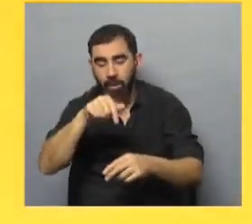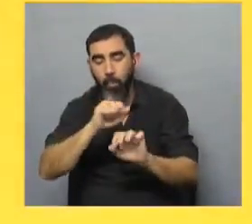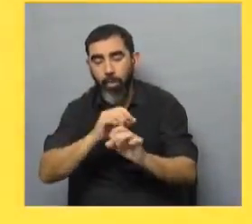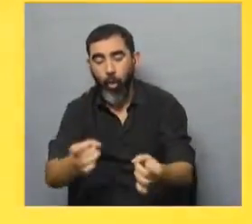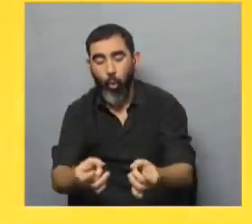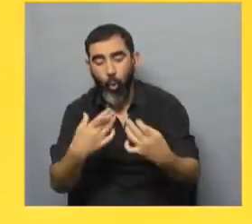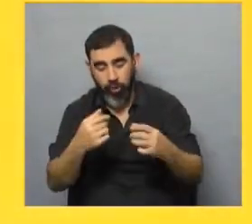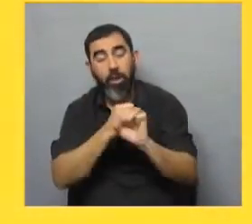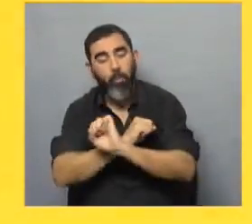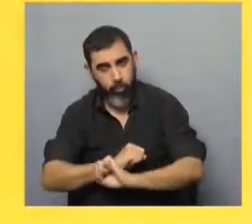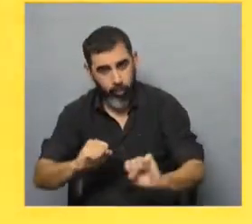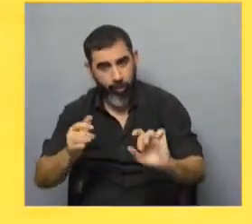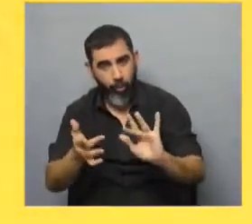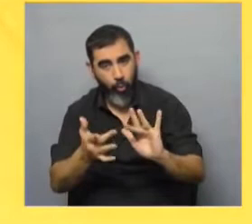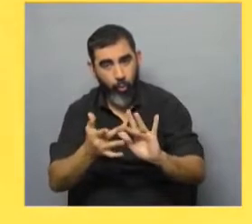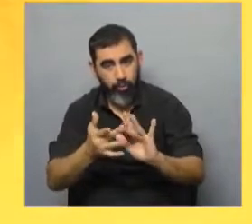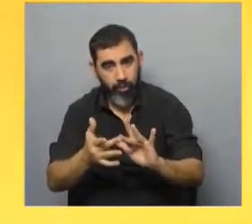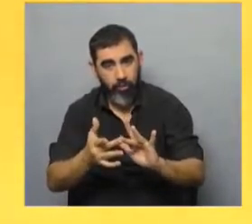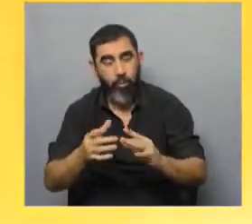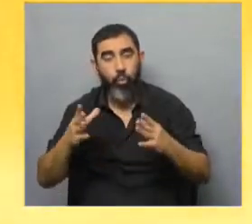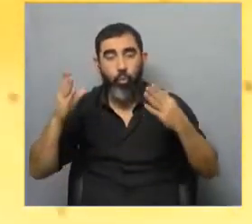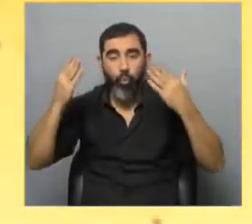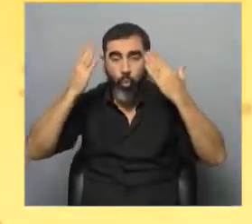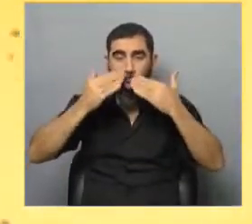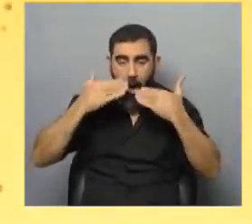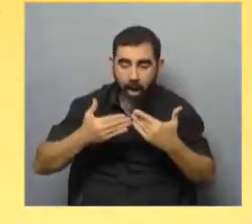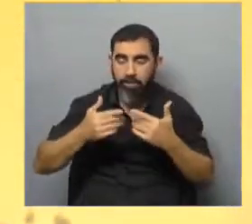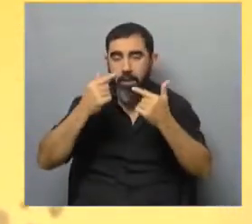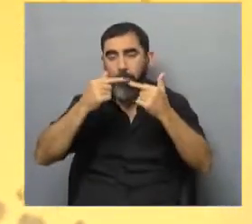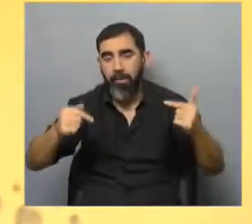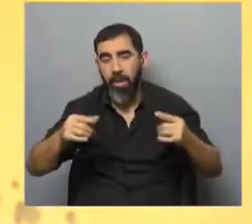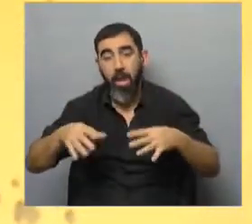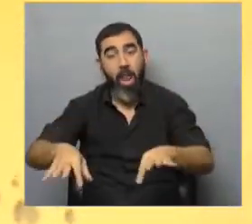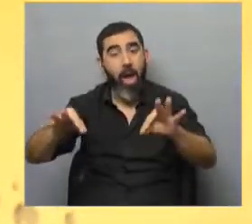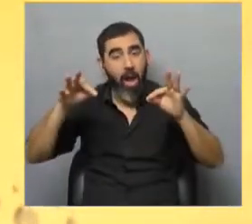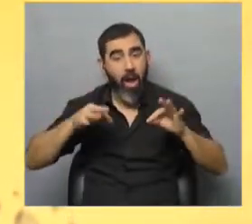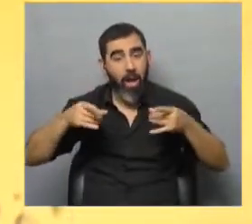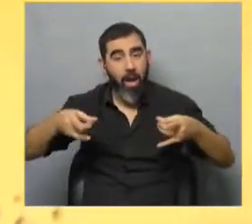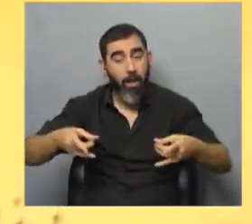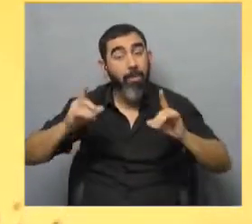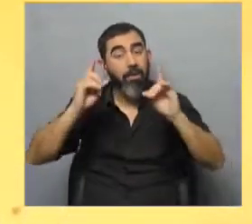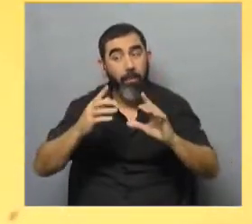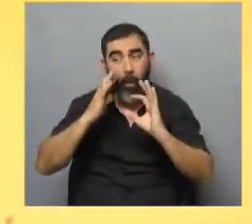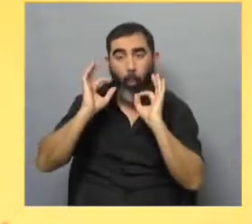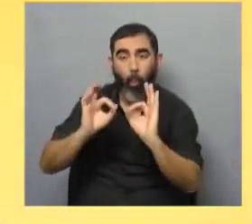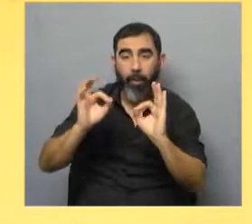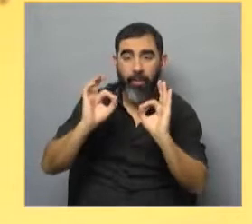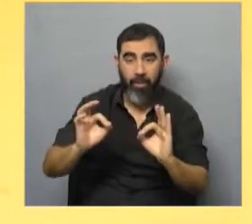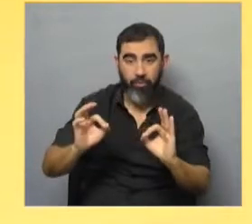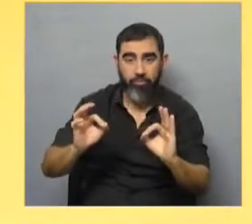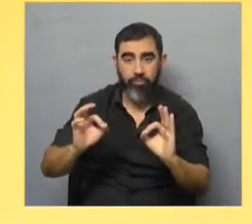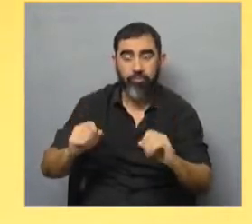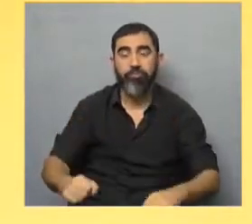superficies o toallas, material, todo el tipo de material de cama también. Eso hay que tener mucho cuidado y tiene que ser